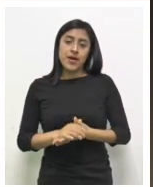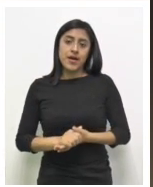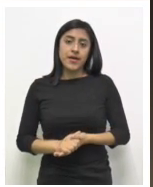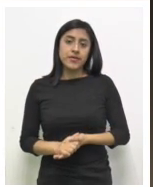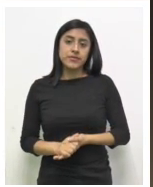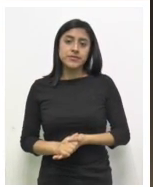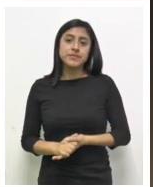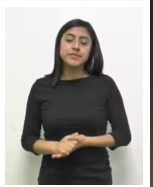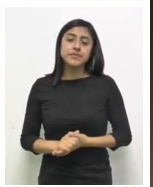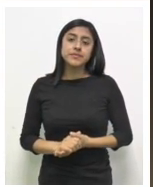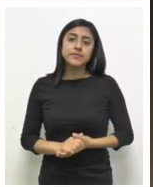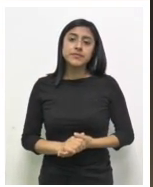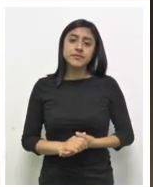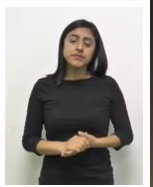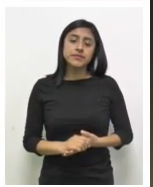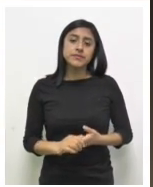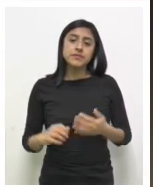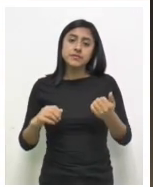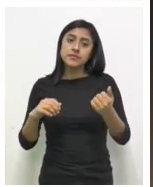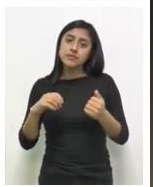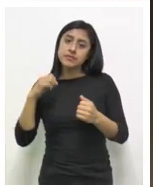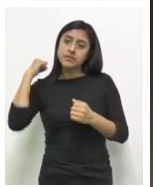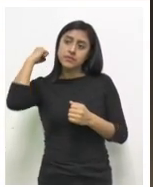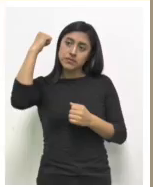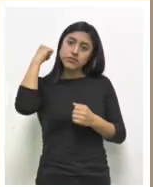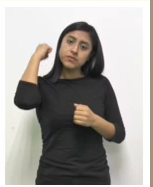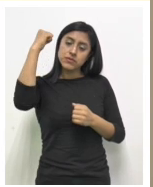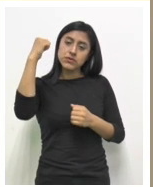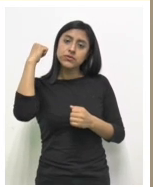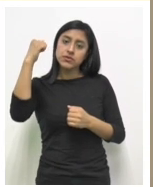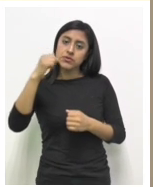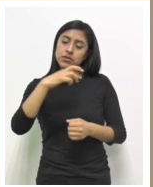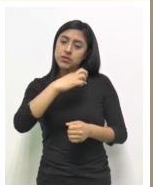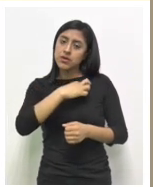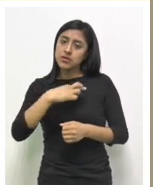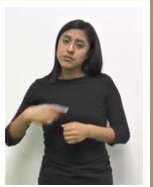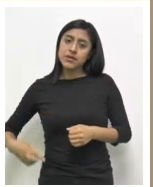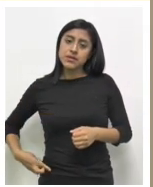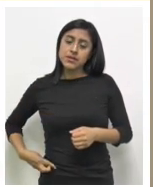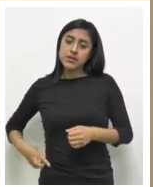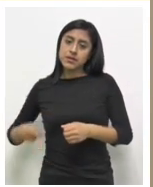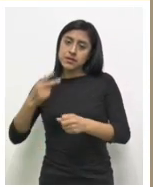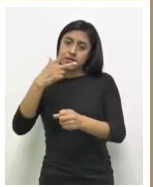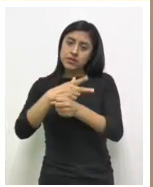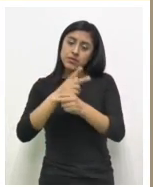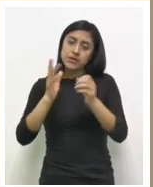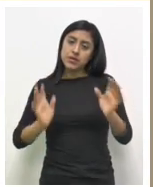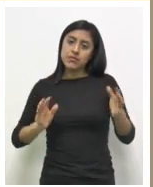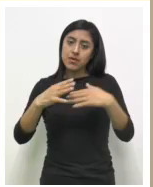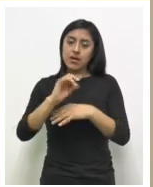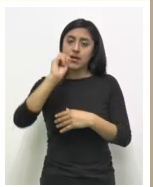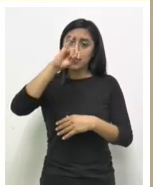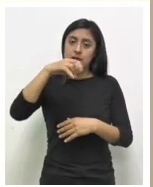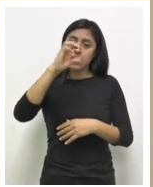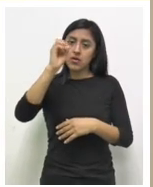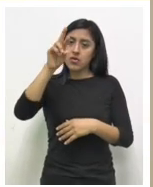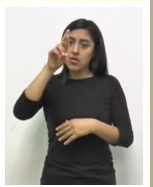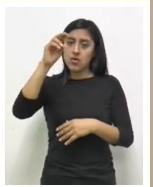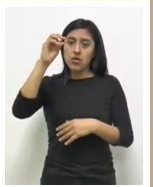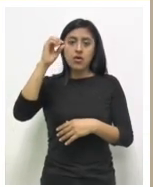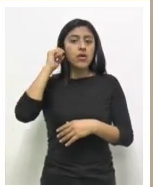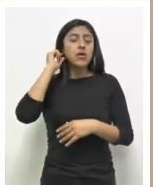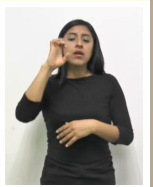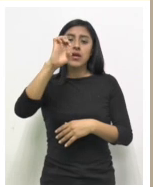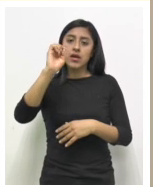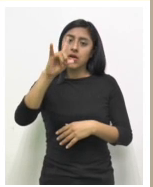las dictaduras de Jorge Ubico y Federico Ponce Baides, a tal punto de ser conocido como el Verbo de la Revolución. Así